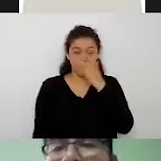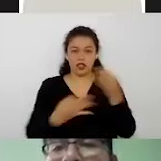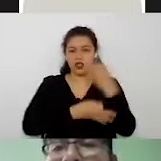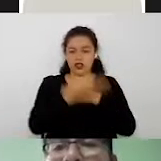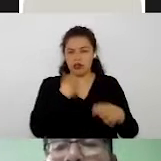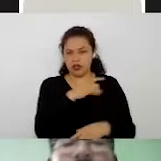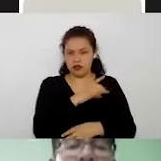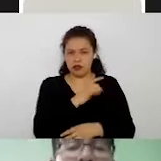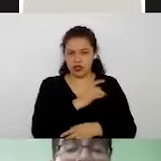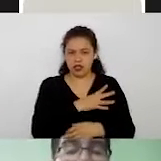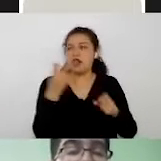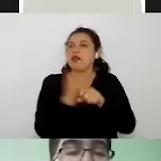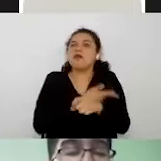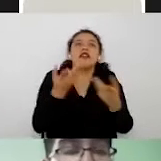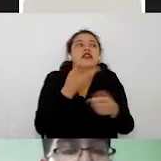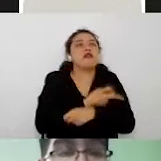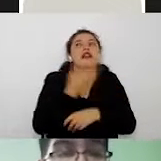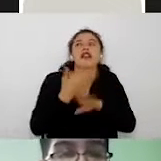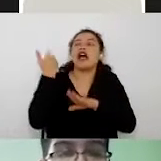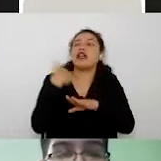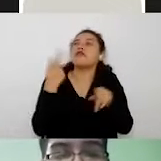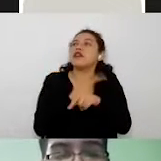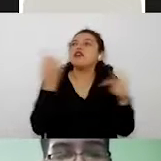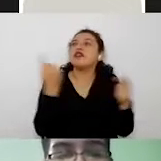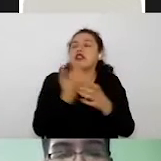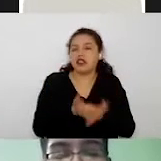de qué pasará, qué pasó. eh,